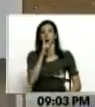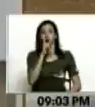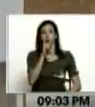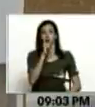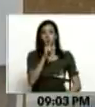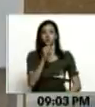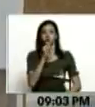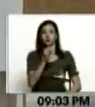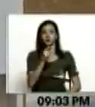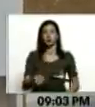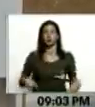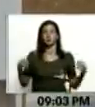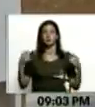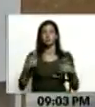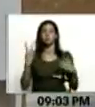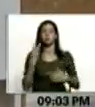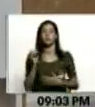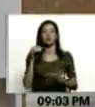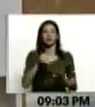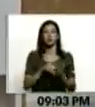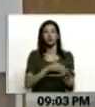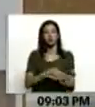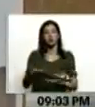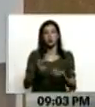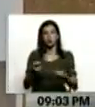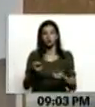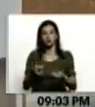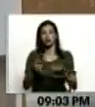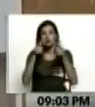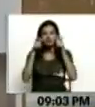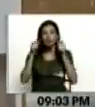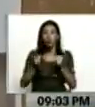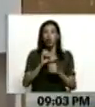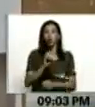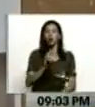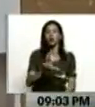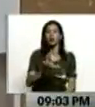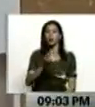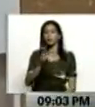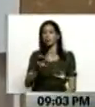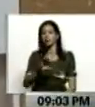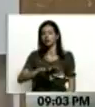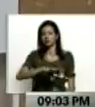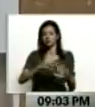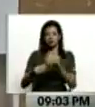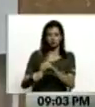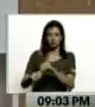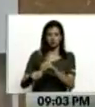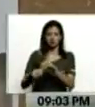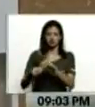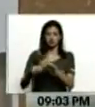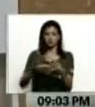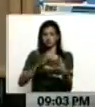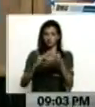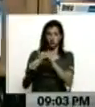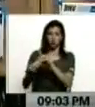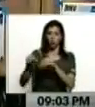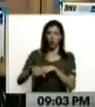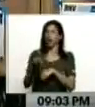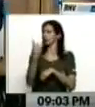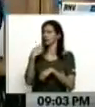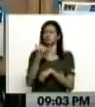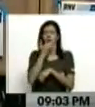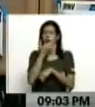lobo maduro anunció inversión de millones de bolívares a reestructuración y